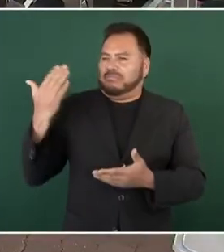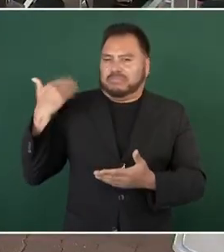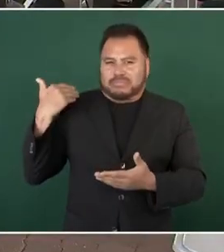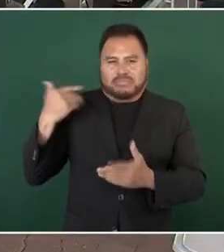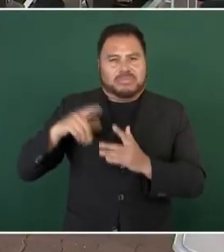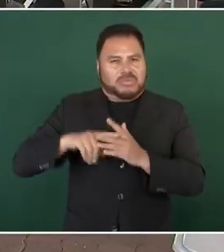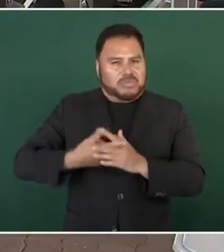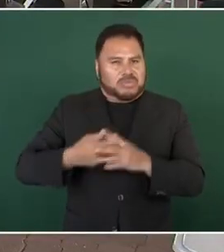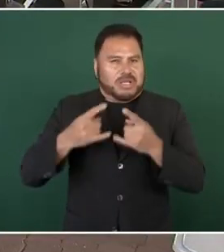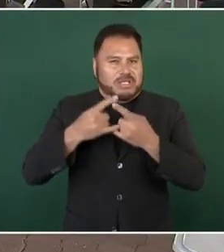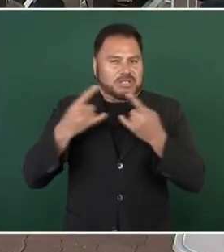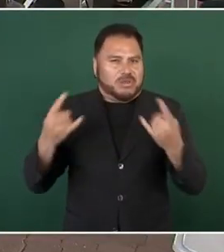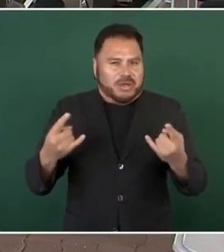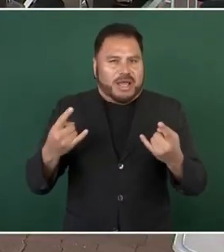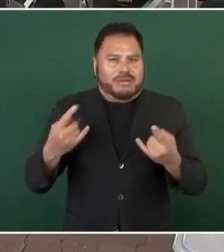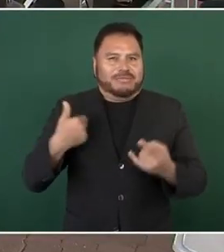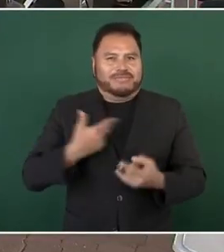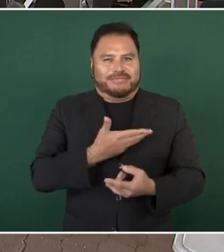orígenes